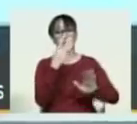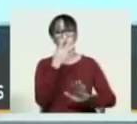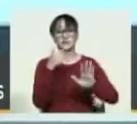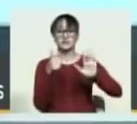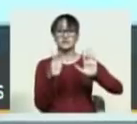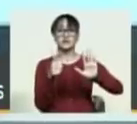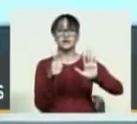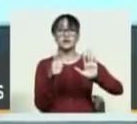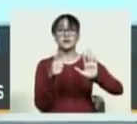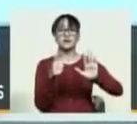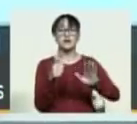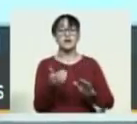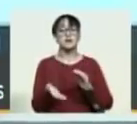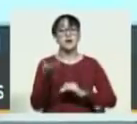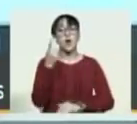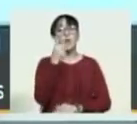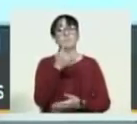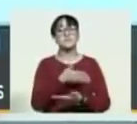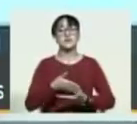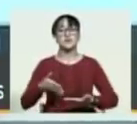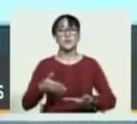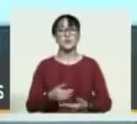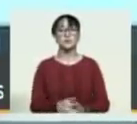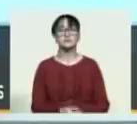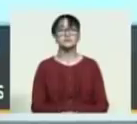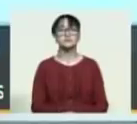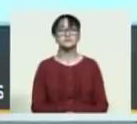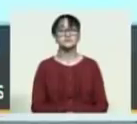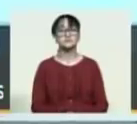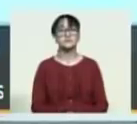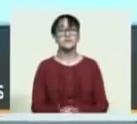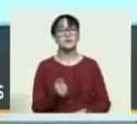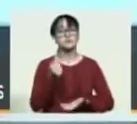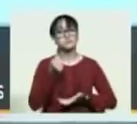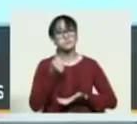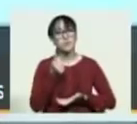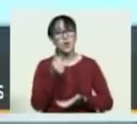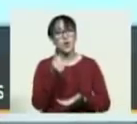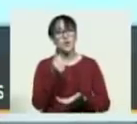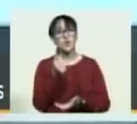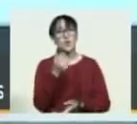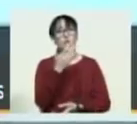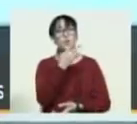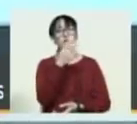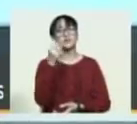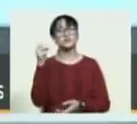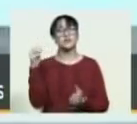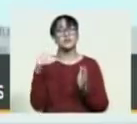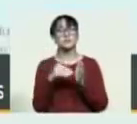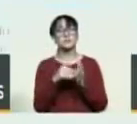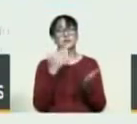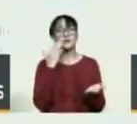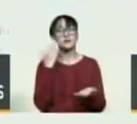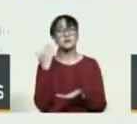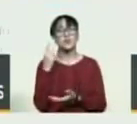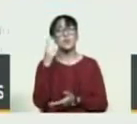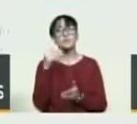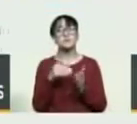392.646 bolívares a 1 millón de bolívares. Y el bono quedará en 400.000 bolívares.